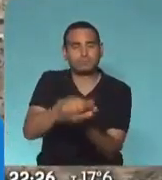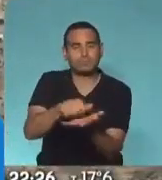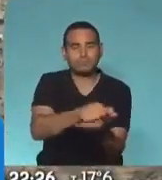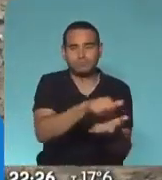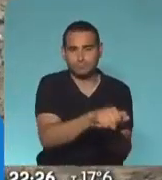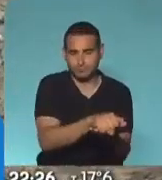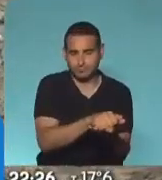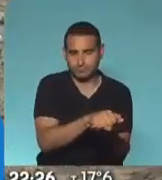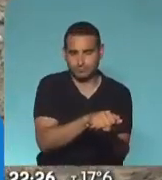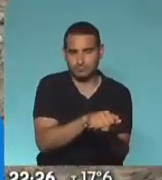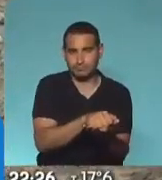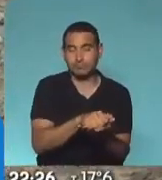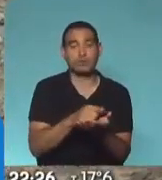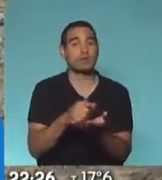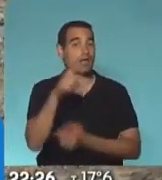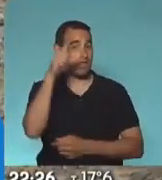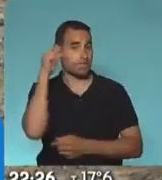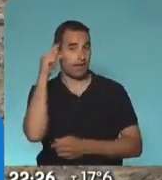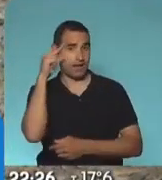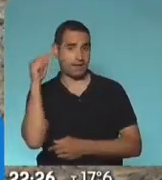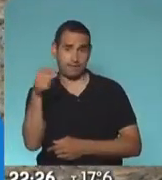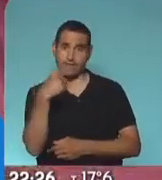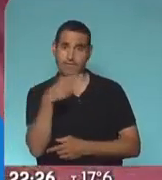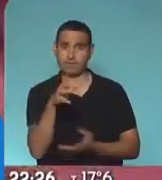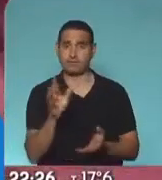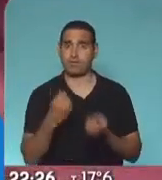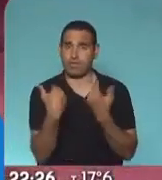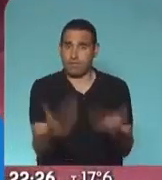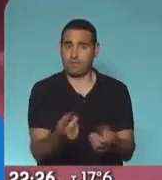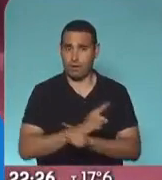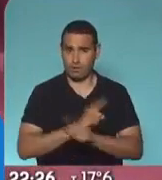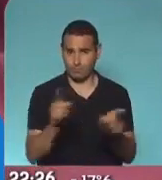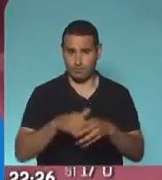de hecho que Tel Aviv no planea reintegrar.